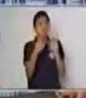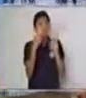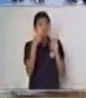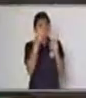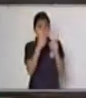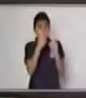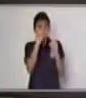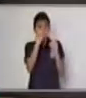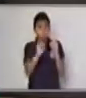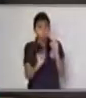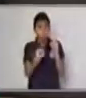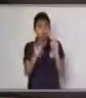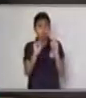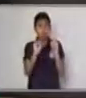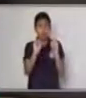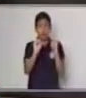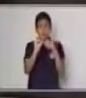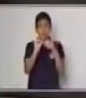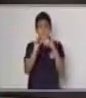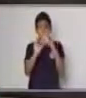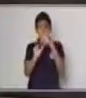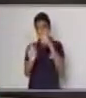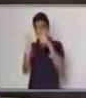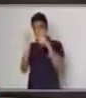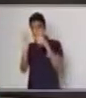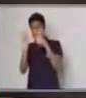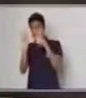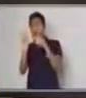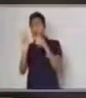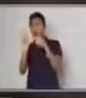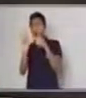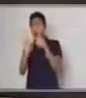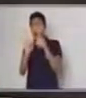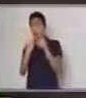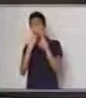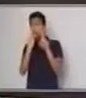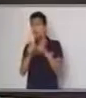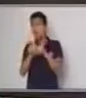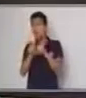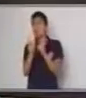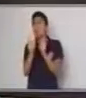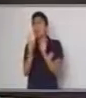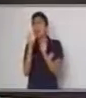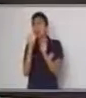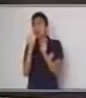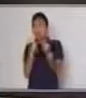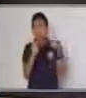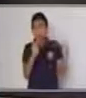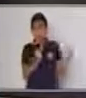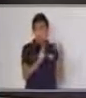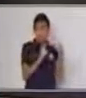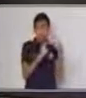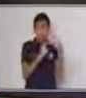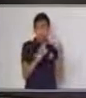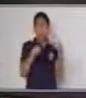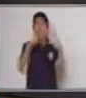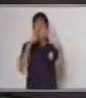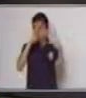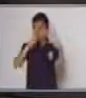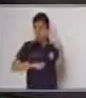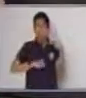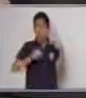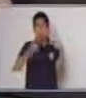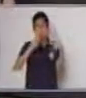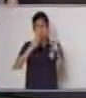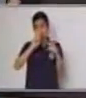es divisible entre 3 si la suma de sus dígitos es igual a un múltiplo de